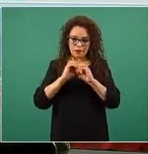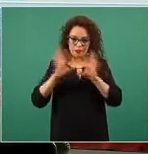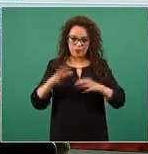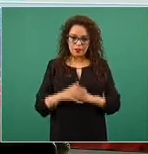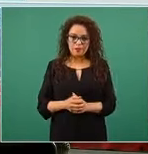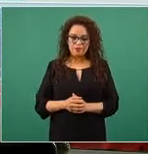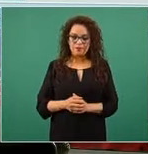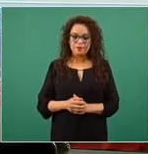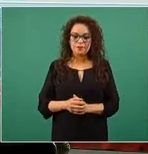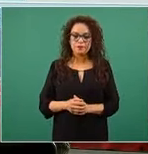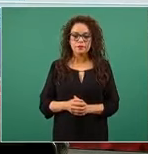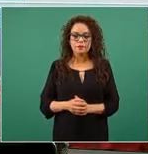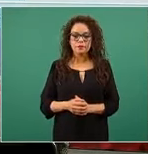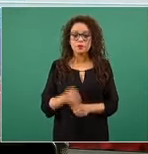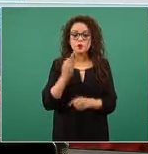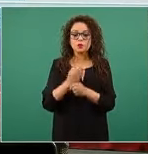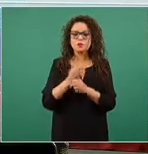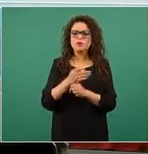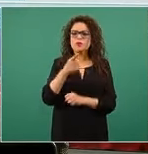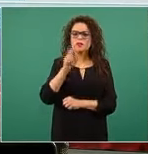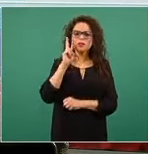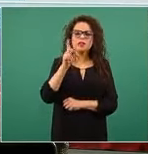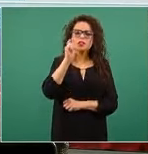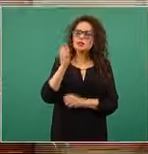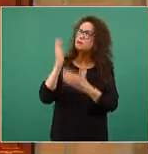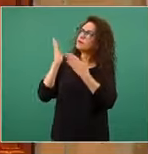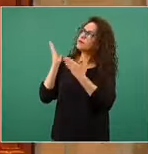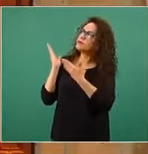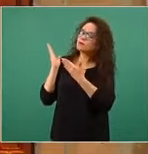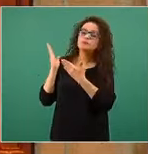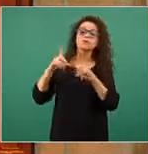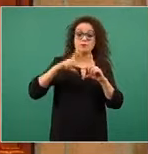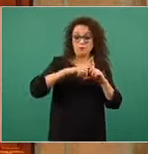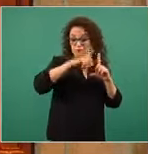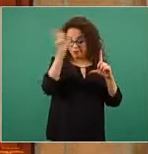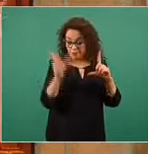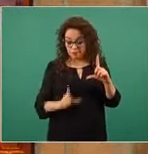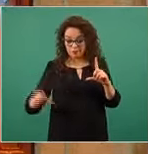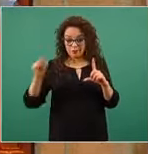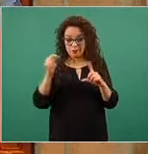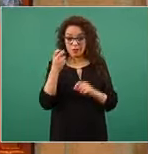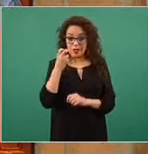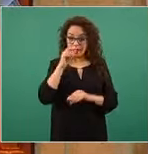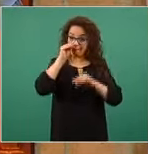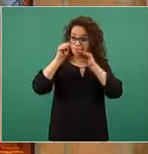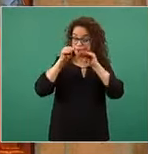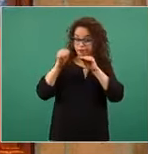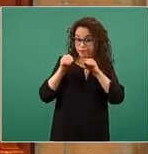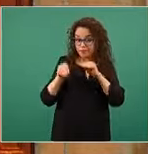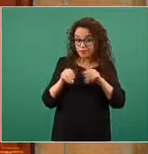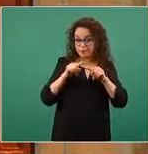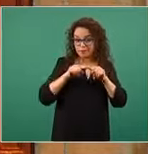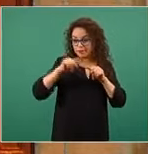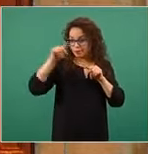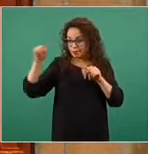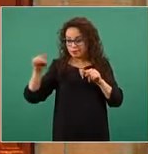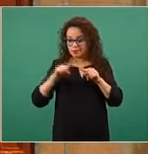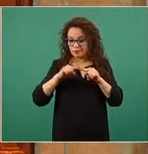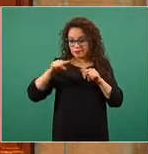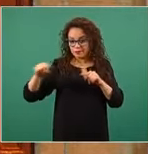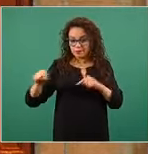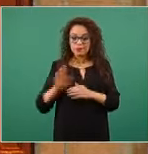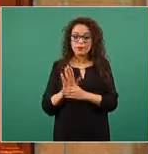federativas. Recordemos que esto, lo que estamos viendo es una media del comportamiento nacional, porque de que la línea o la tendencia